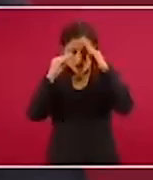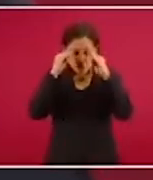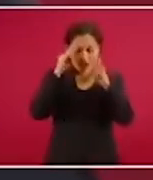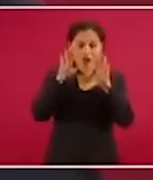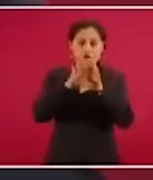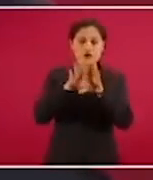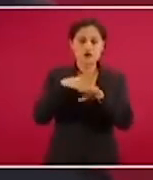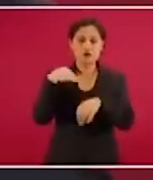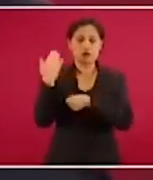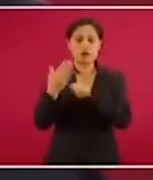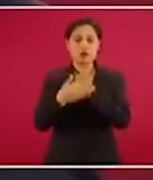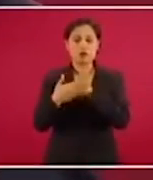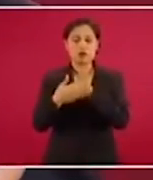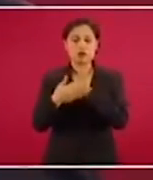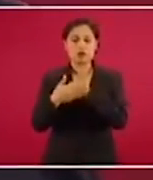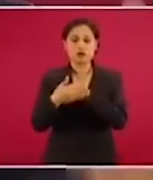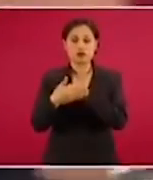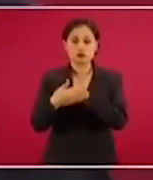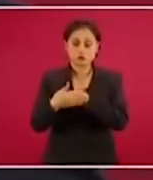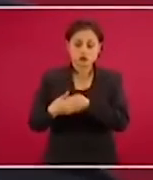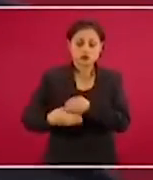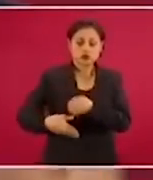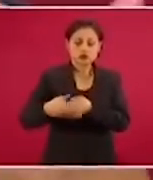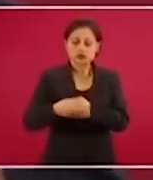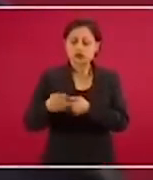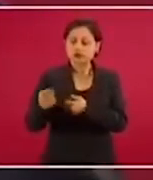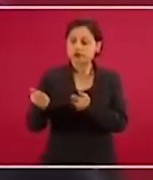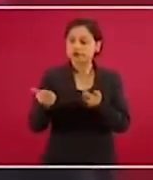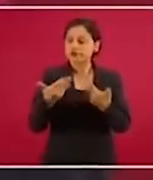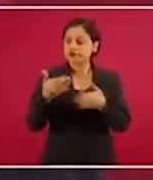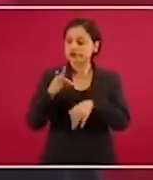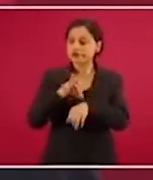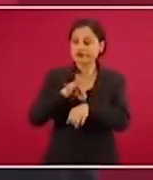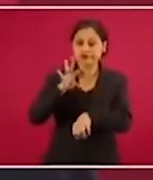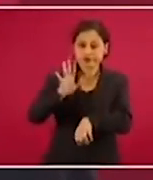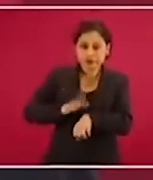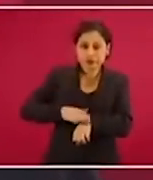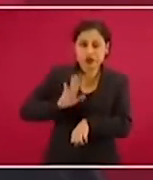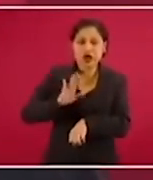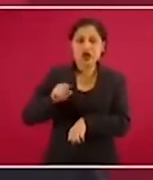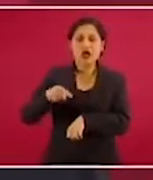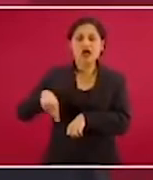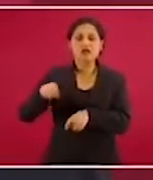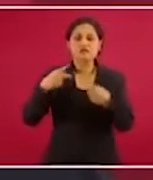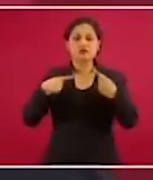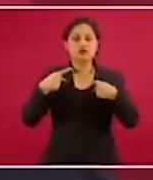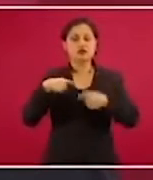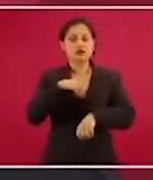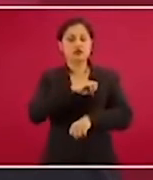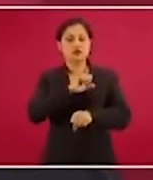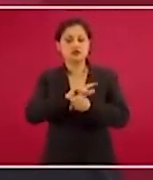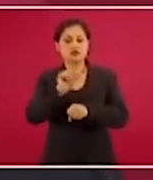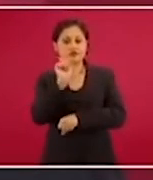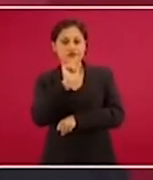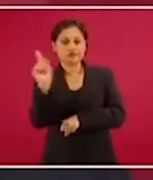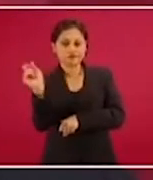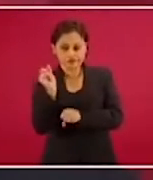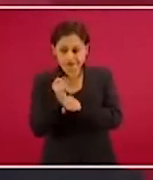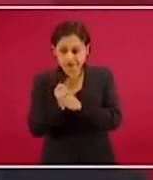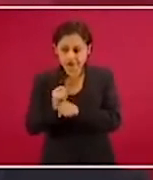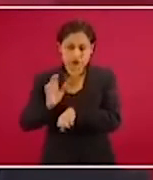instalaciones con más médicos con más especialistas ya están